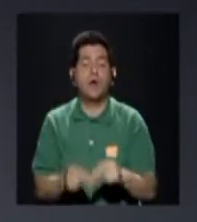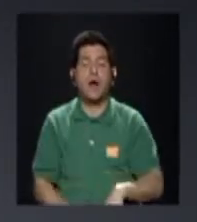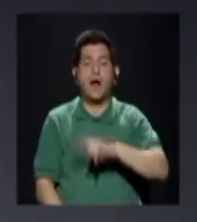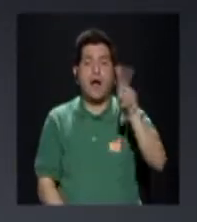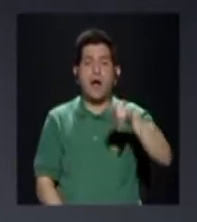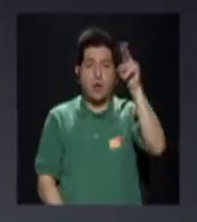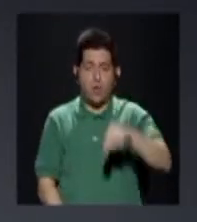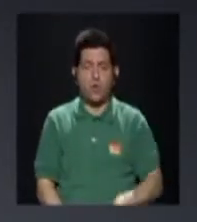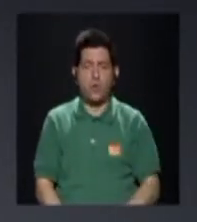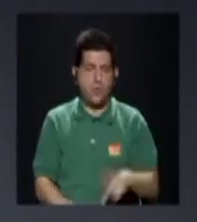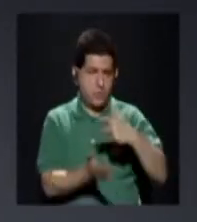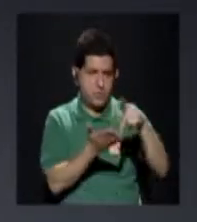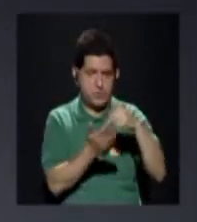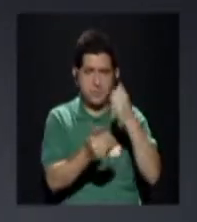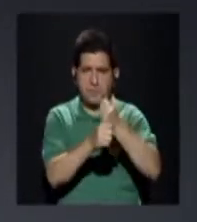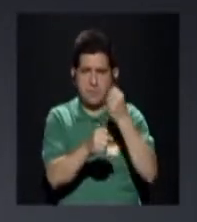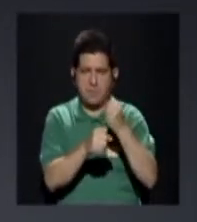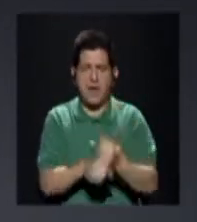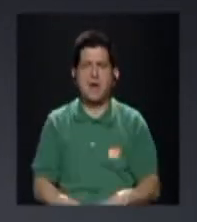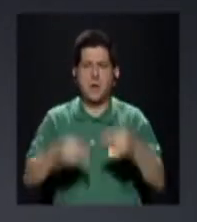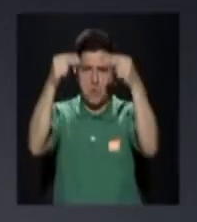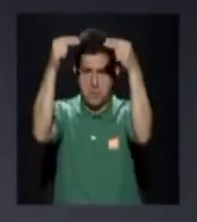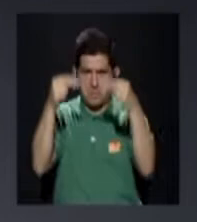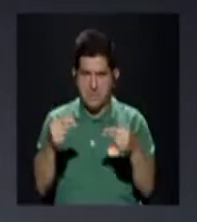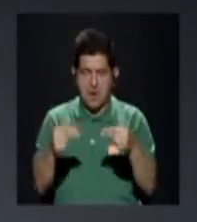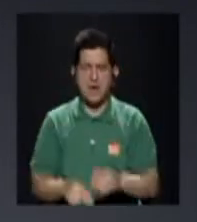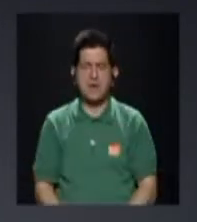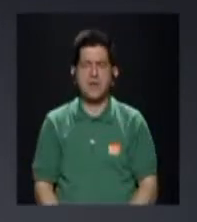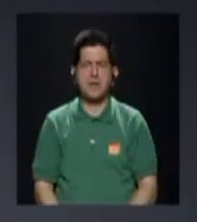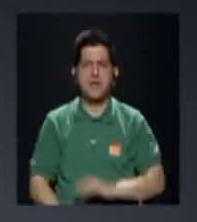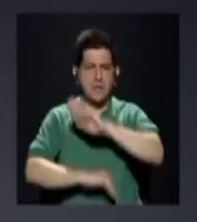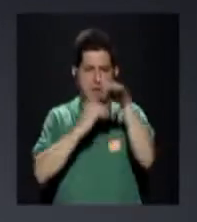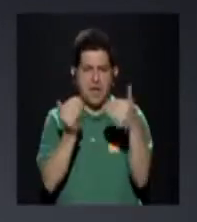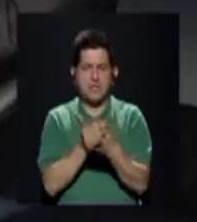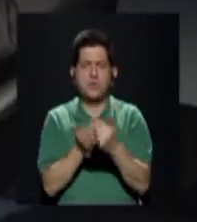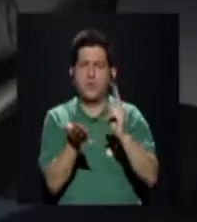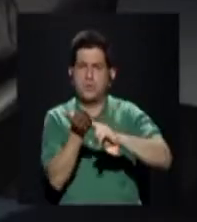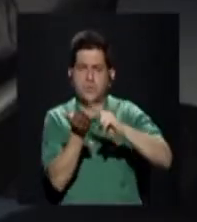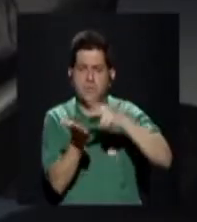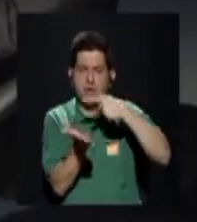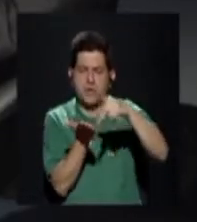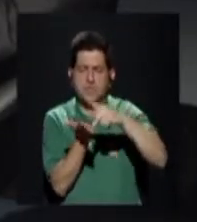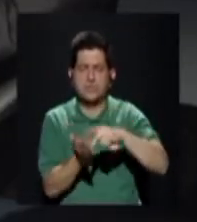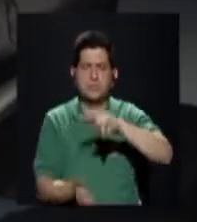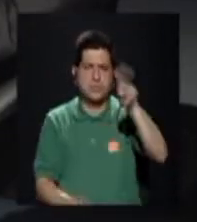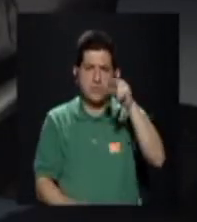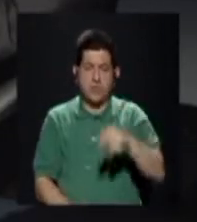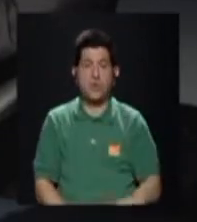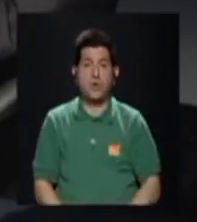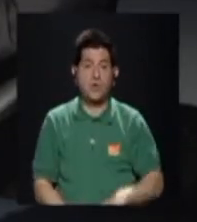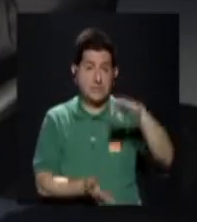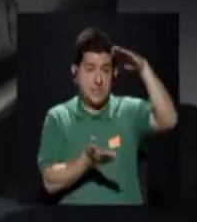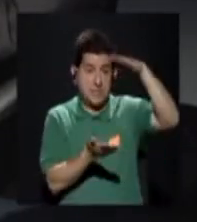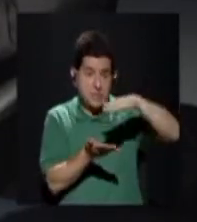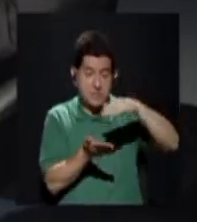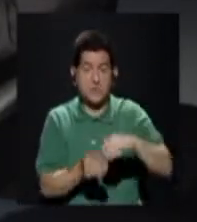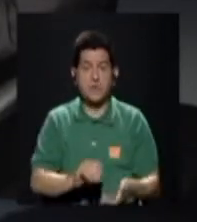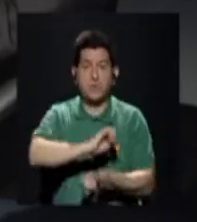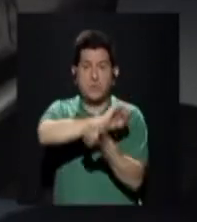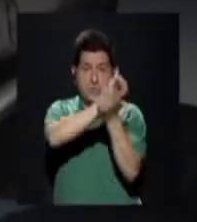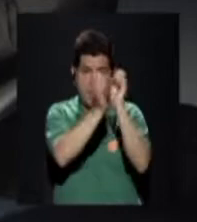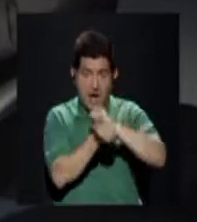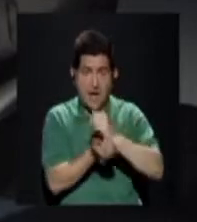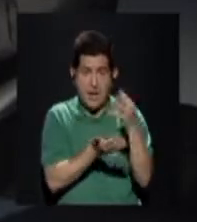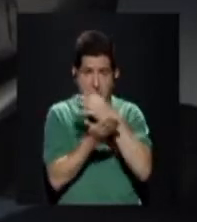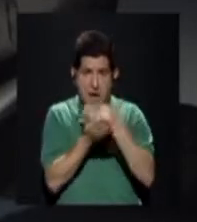Salarios, planillas, contribuciones, todo lo que se amerite en colones, ¿de acuerdo? Cae el tipo de cambio, caen los ingresos de